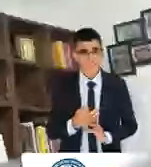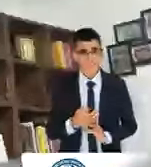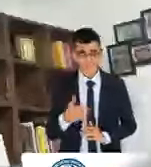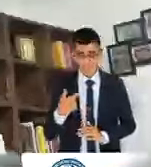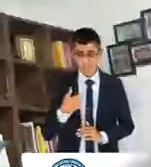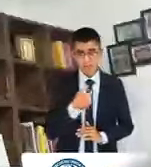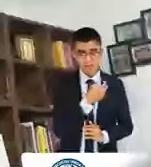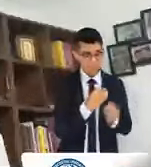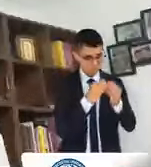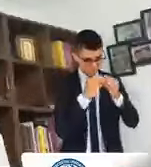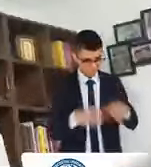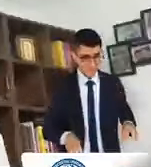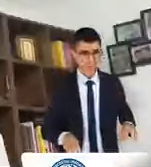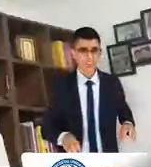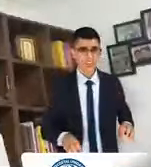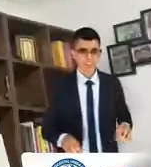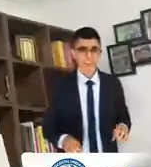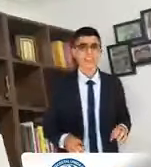si lo hubiera tenido.